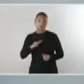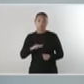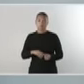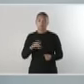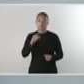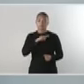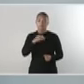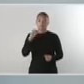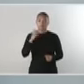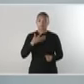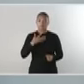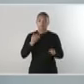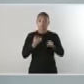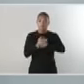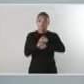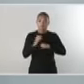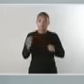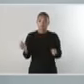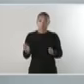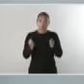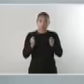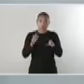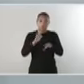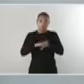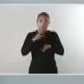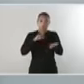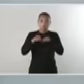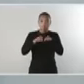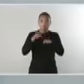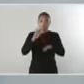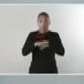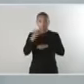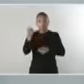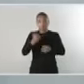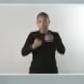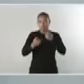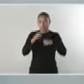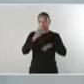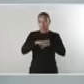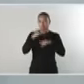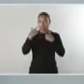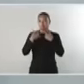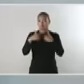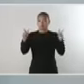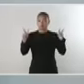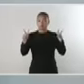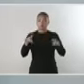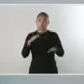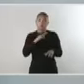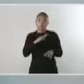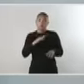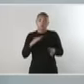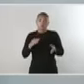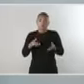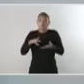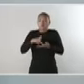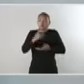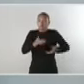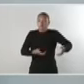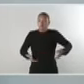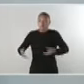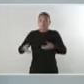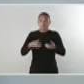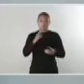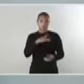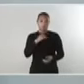un estado seguro con más empleos más inversión más libertad y podremos salir adelante a la calle sin